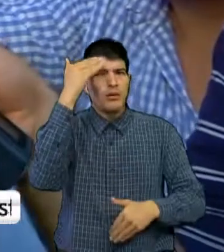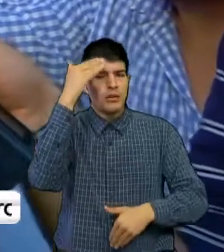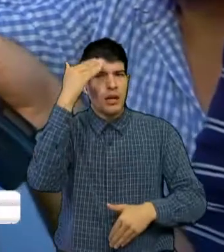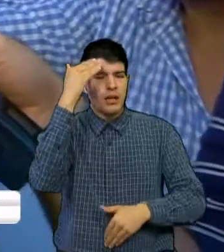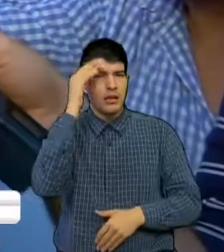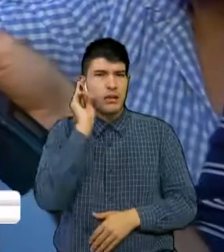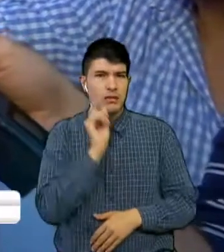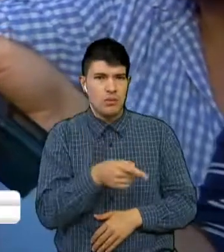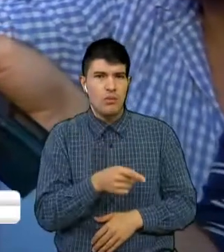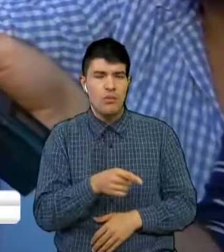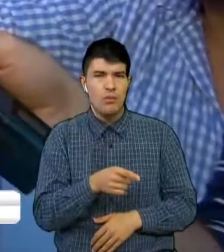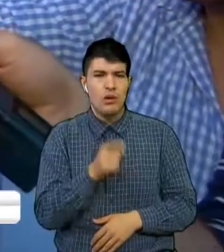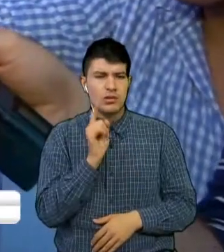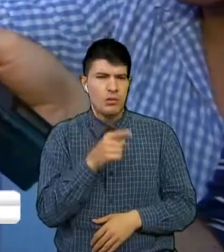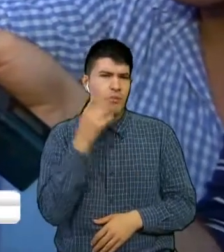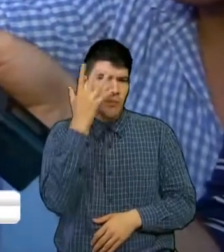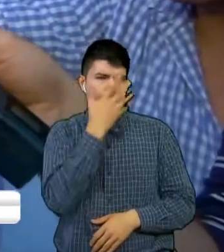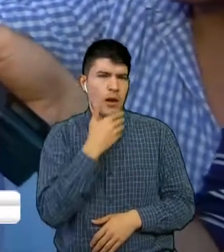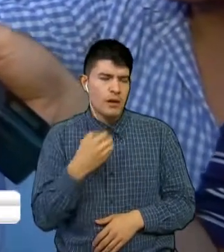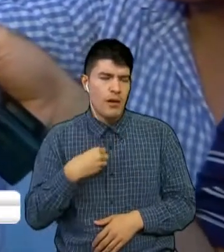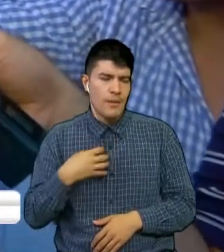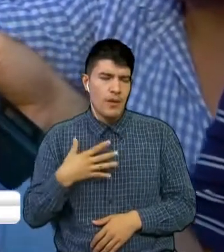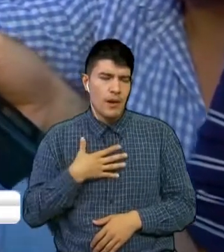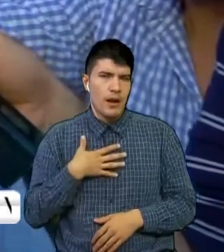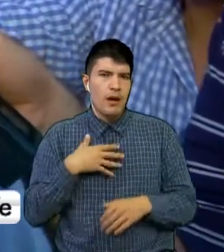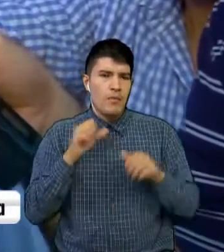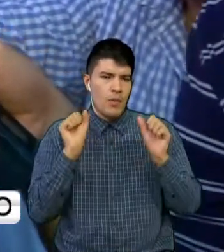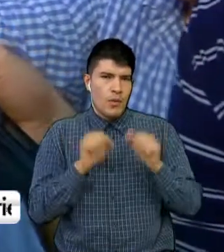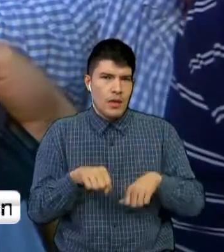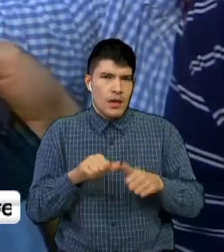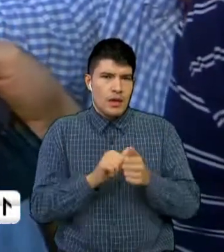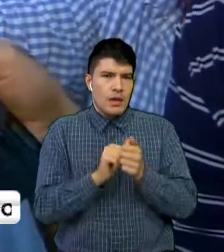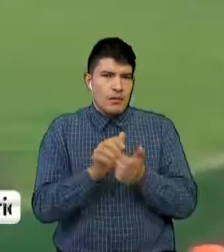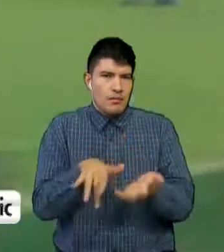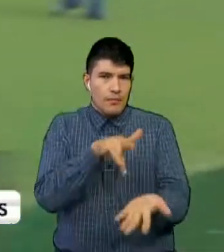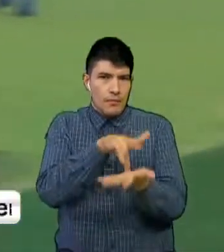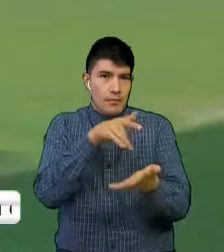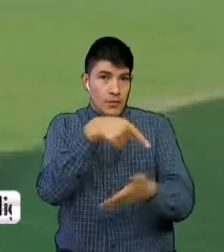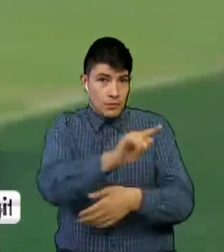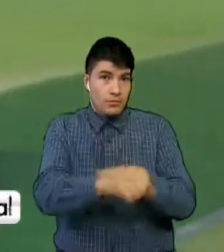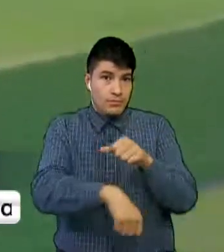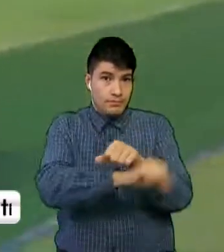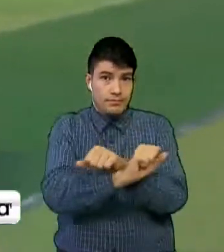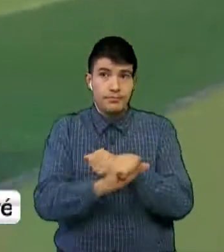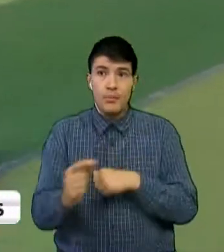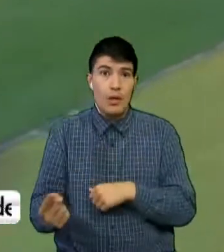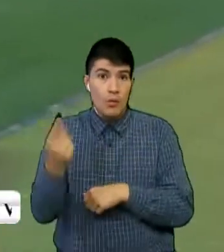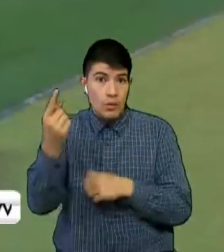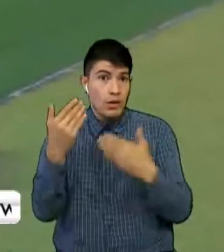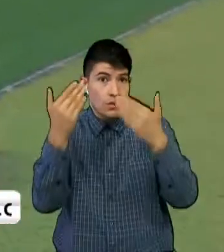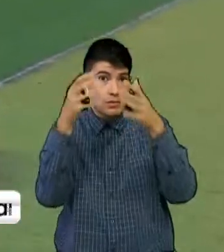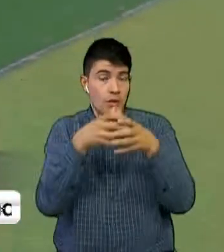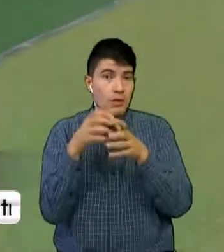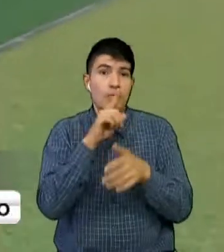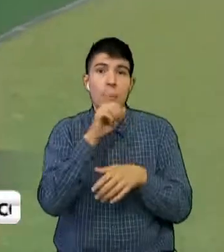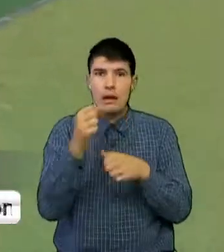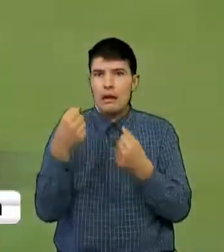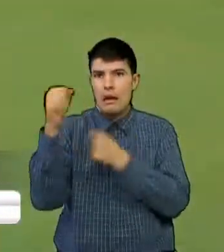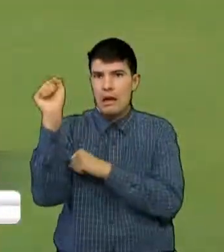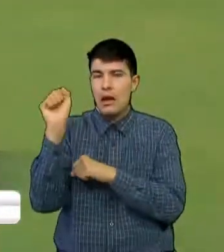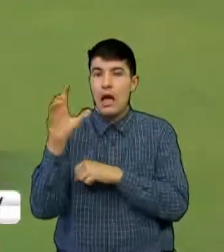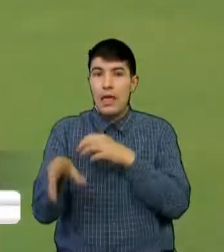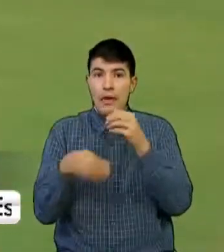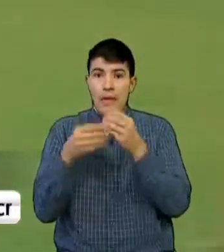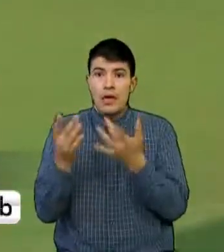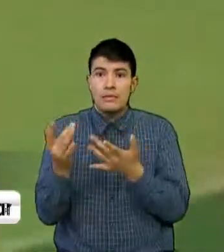qué es una bonita oportunidad para estar en ese partido y es que lo único que le sirve en los pardos ganar además deberá